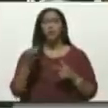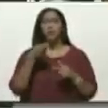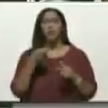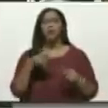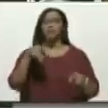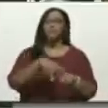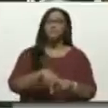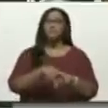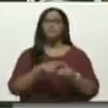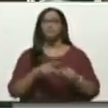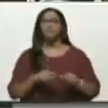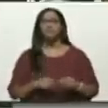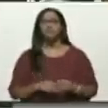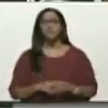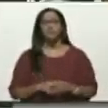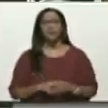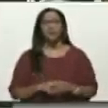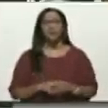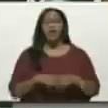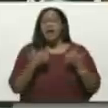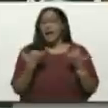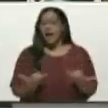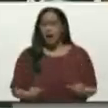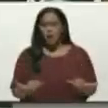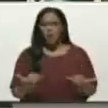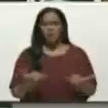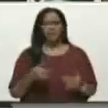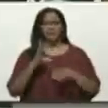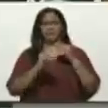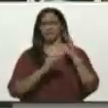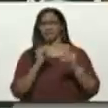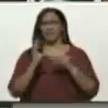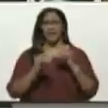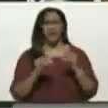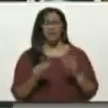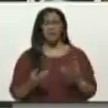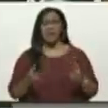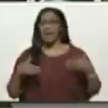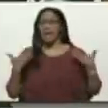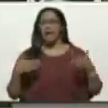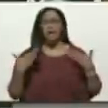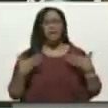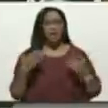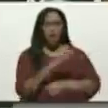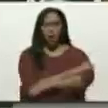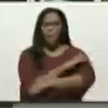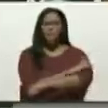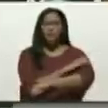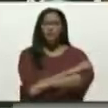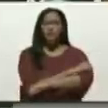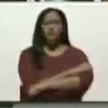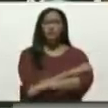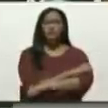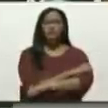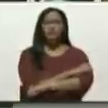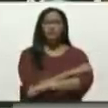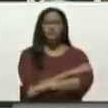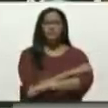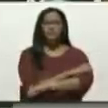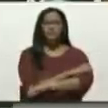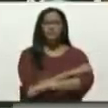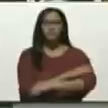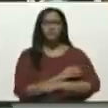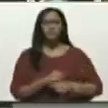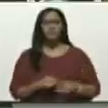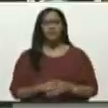eso. Lo cierto, ahora, y se abre una cantidad de cosas ante la alegría de la oposición, porque